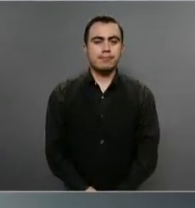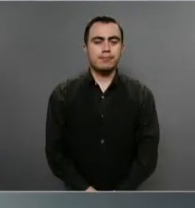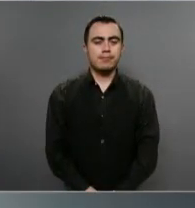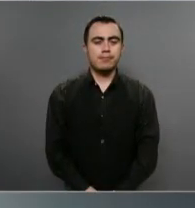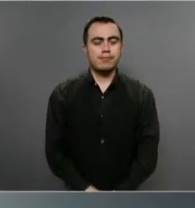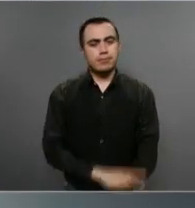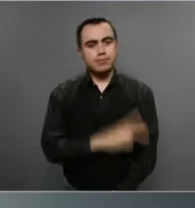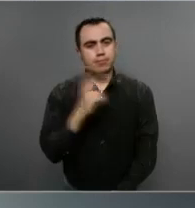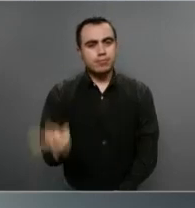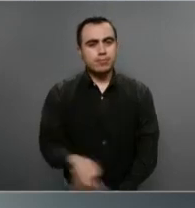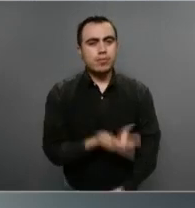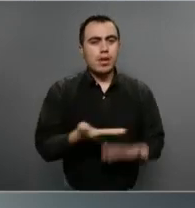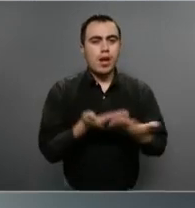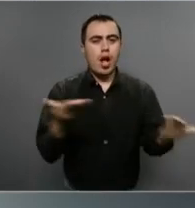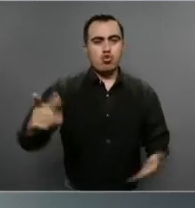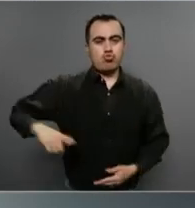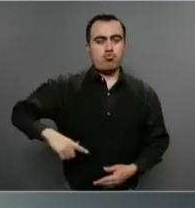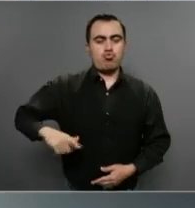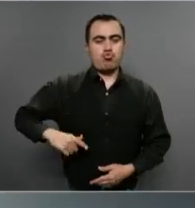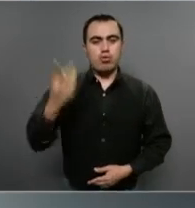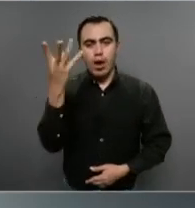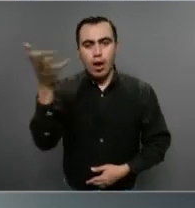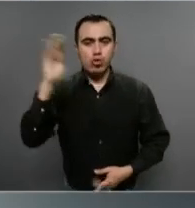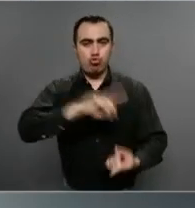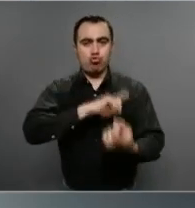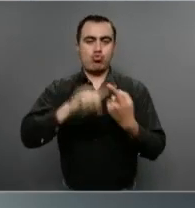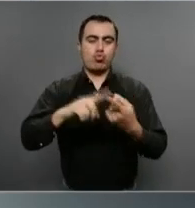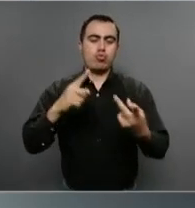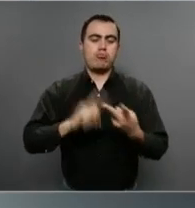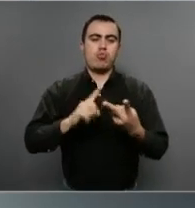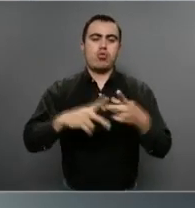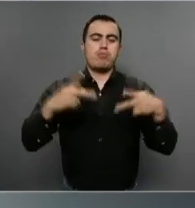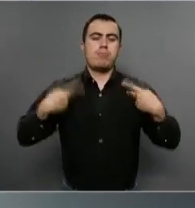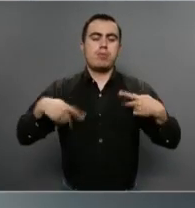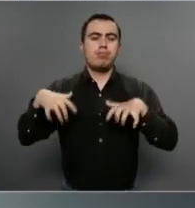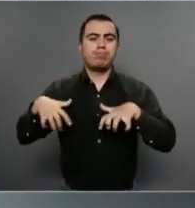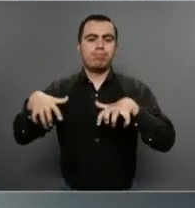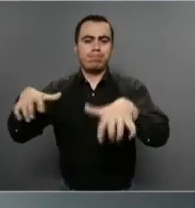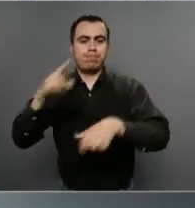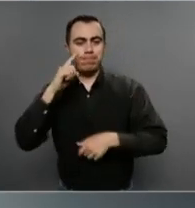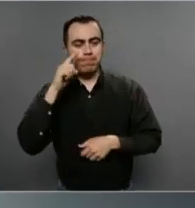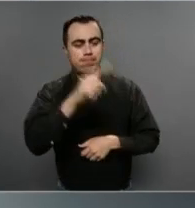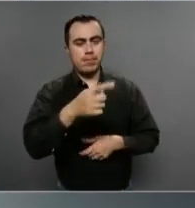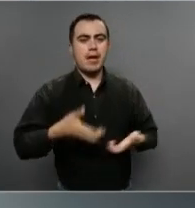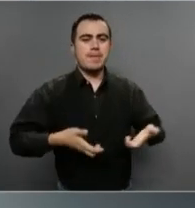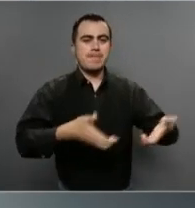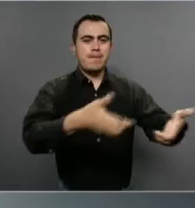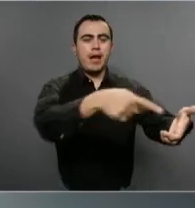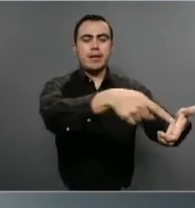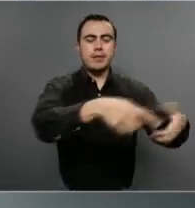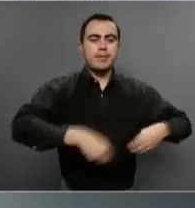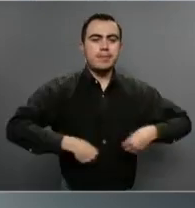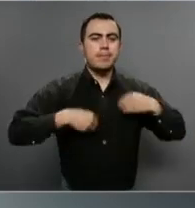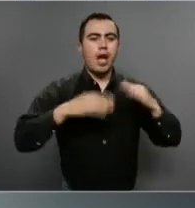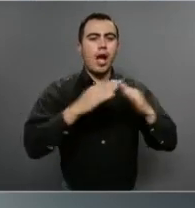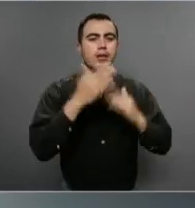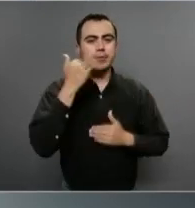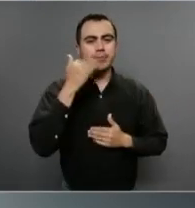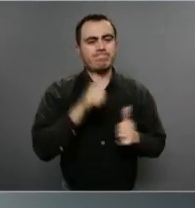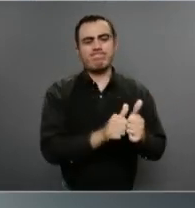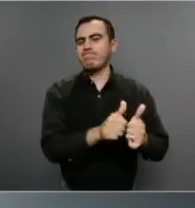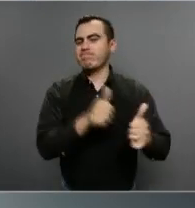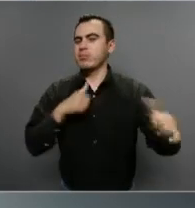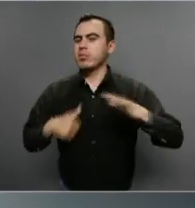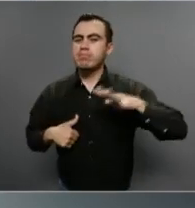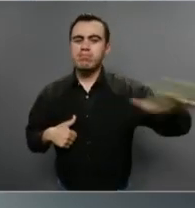este rechazo de la autoridad, pero también de la población en contra de la población callejera? ¿Por qué